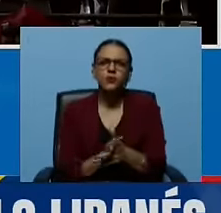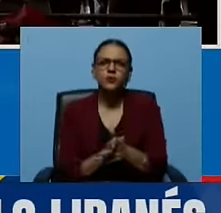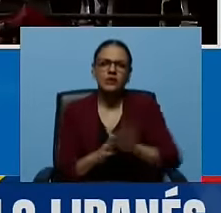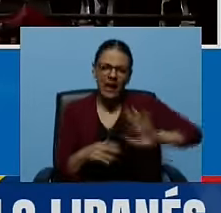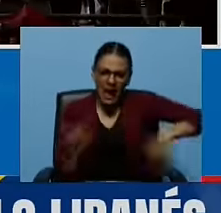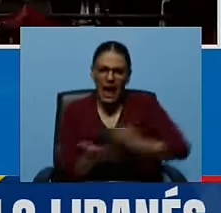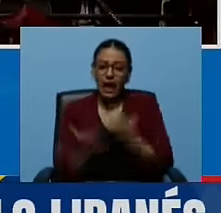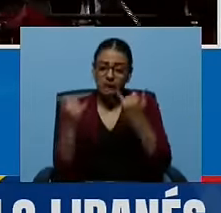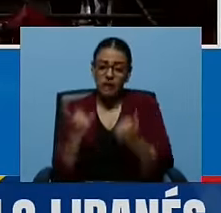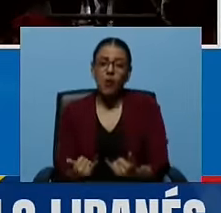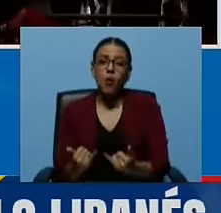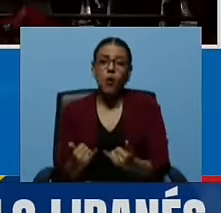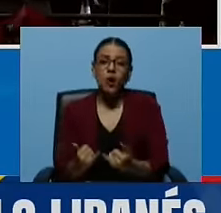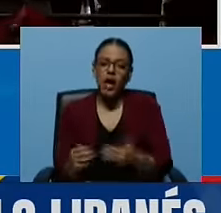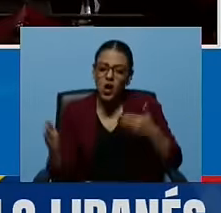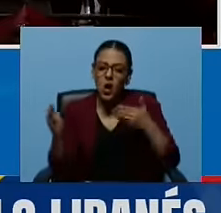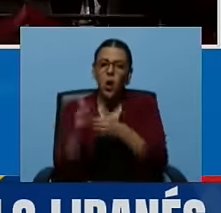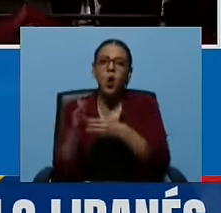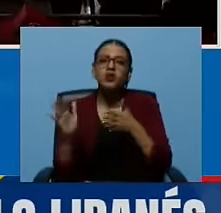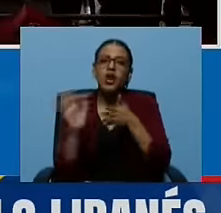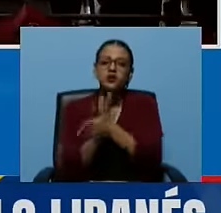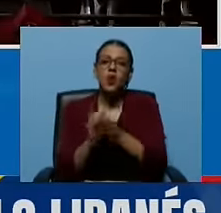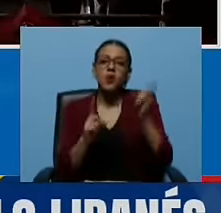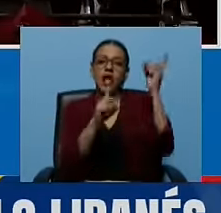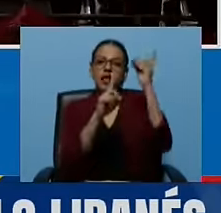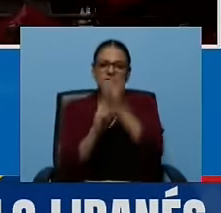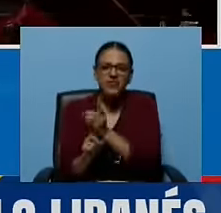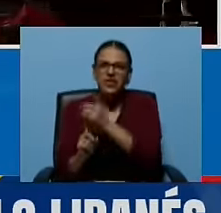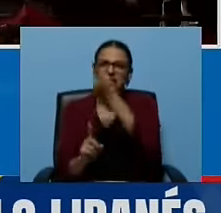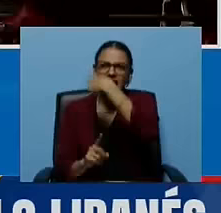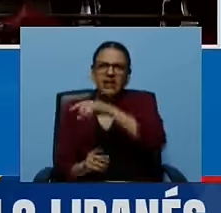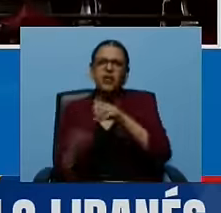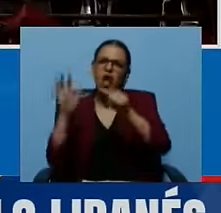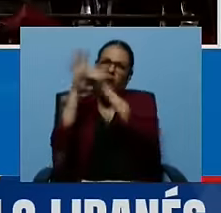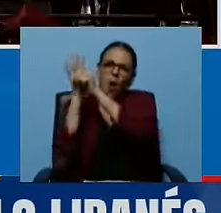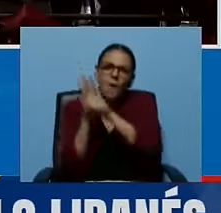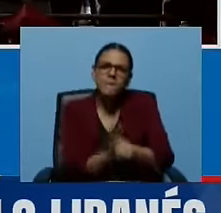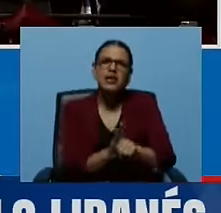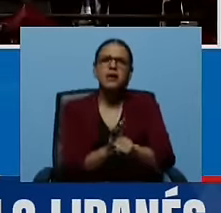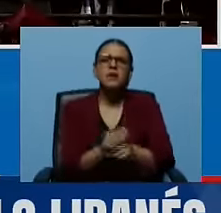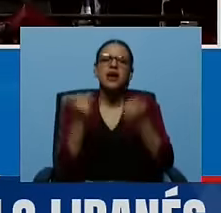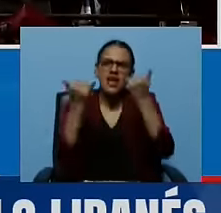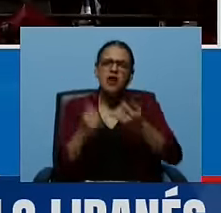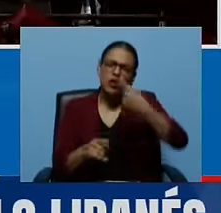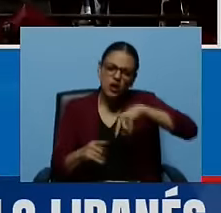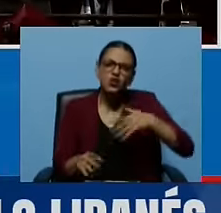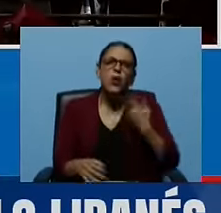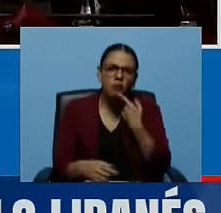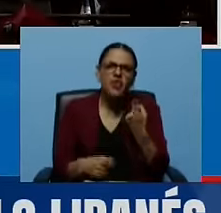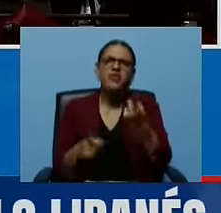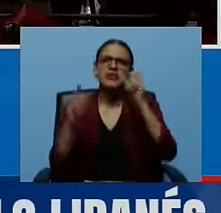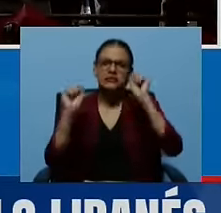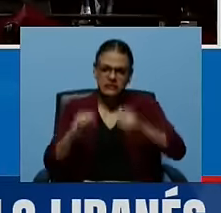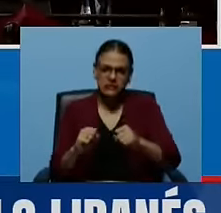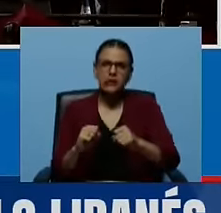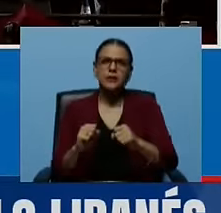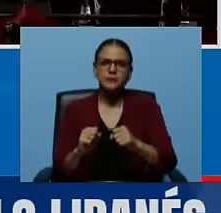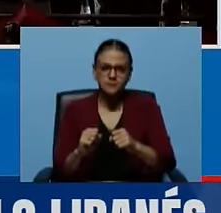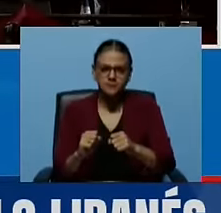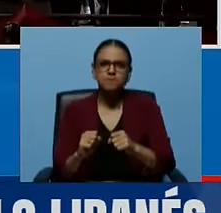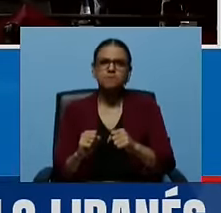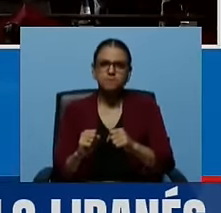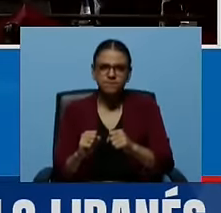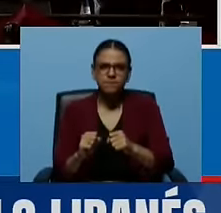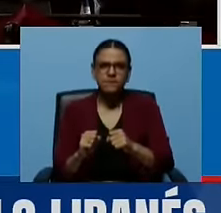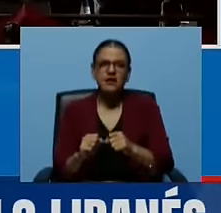hasta ahora contra la tiranía, con quienes oprimen, y ahora podemos llamar